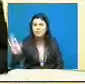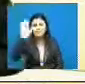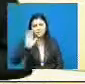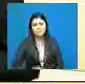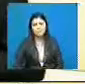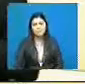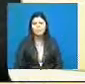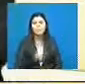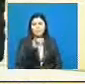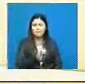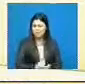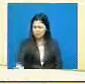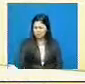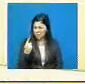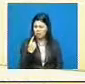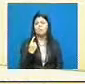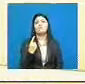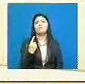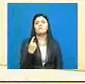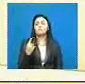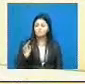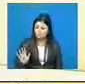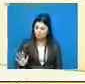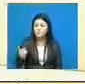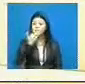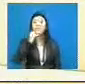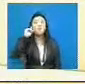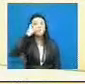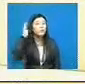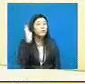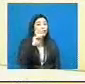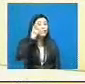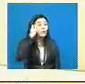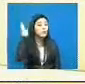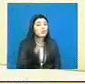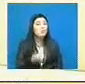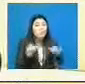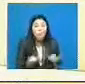Entonces, ustedes me preguntan, desde el punto de vista del gobierno, hoy,